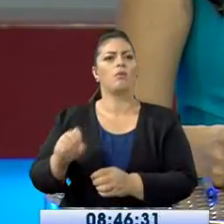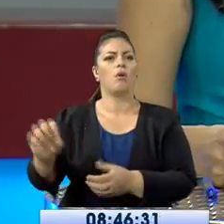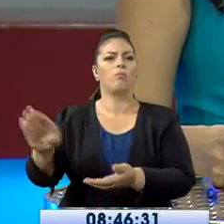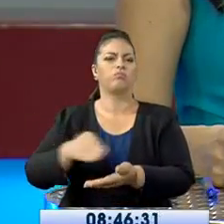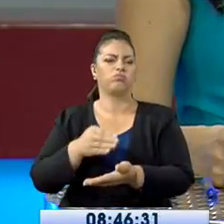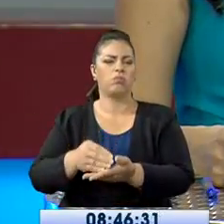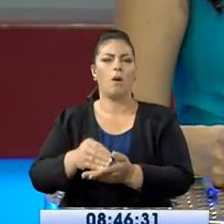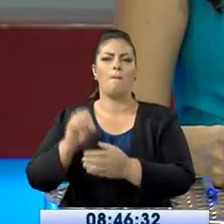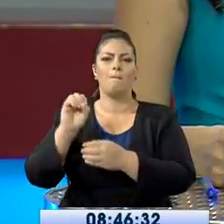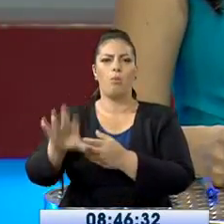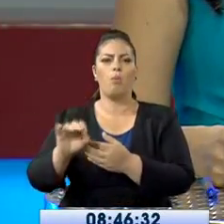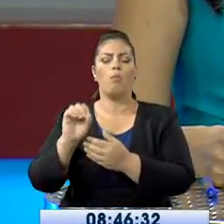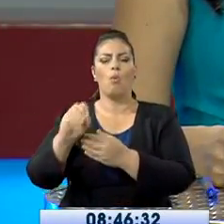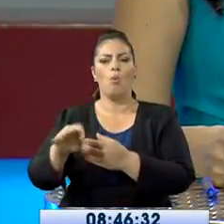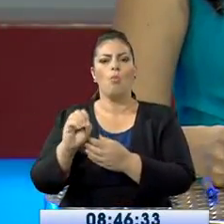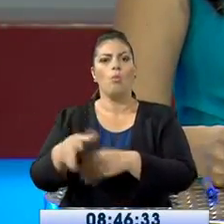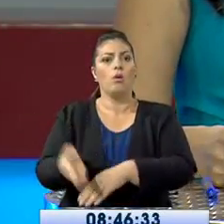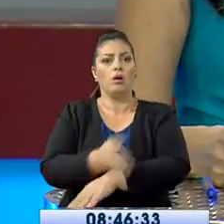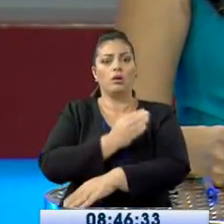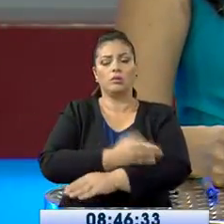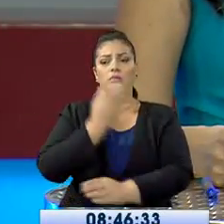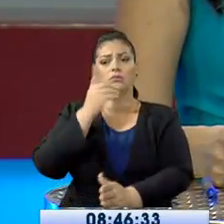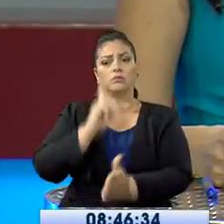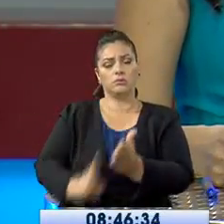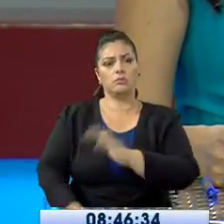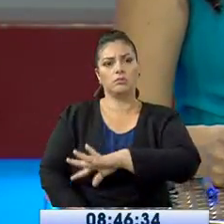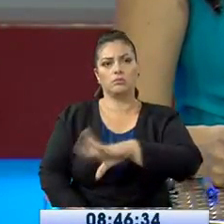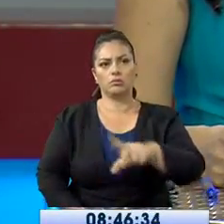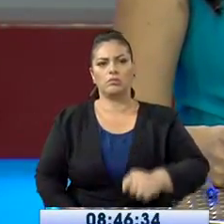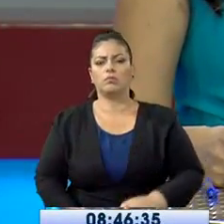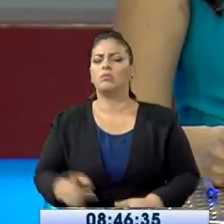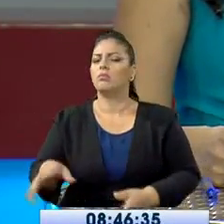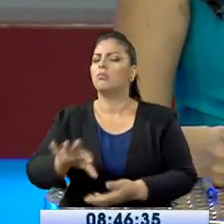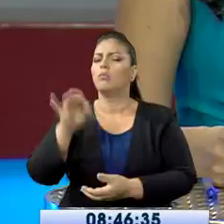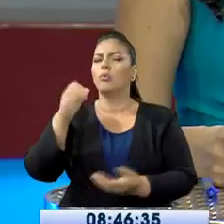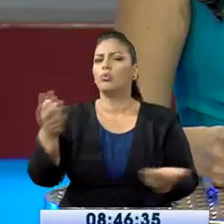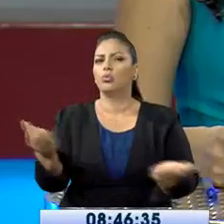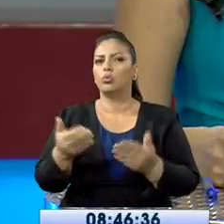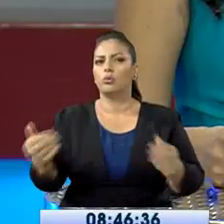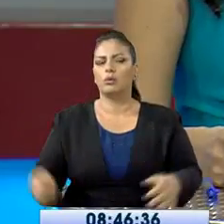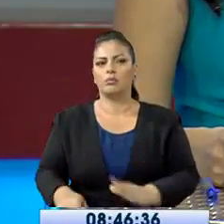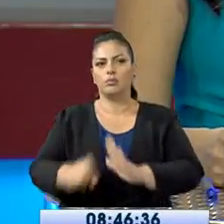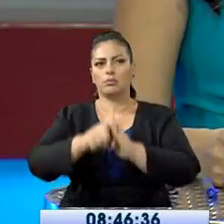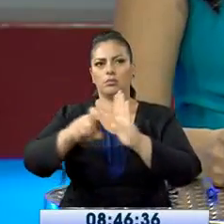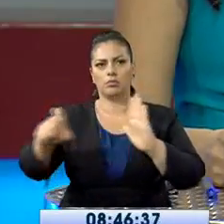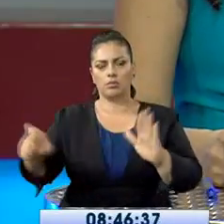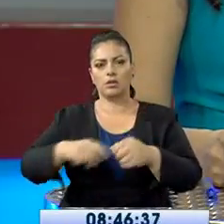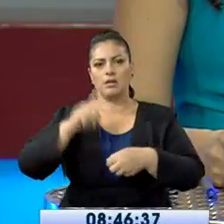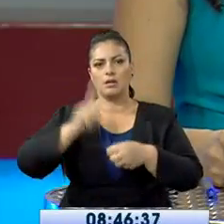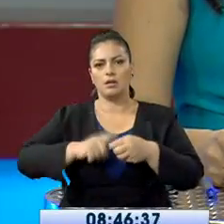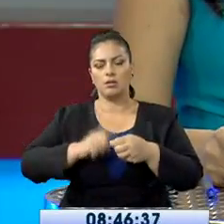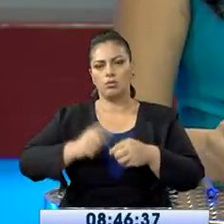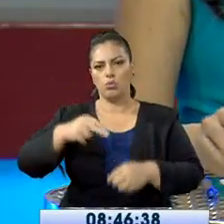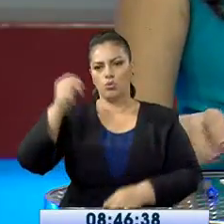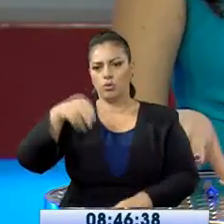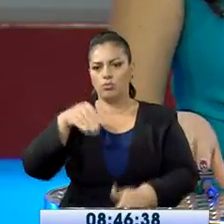como robados. Los objetos fueron encontrados en un almacén ubicado en el sector del Condado. Esto es al norte de